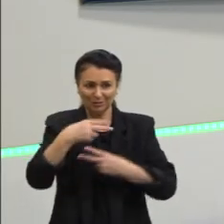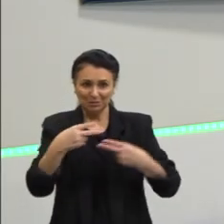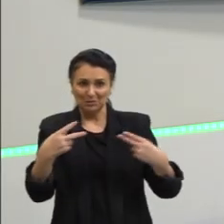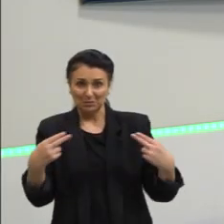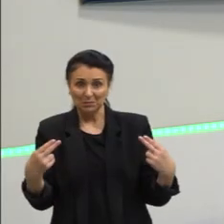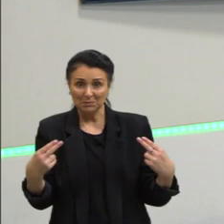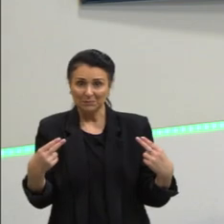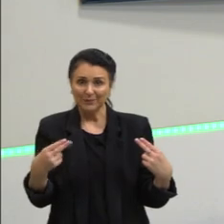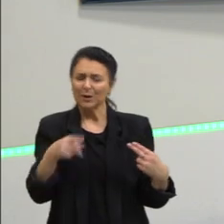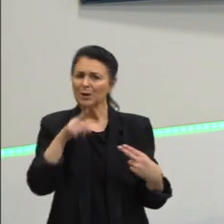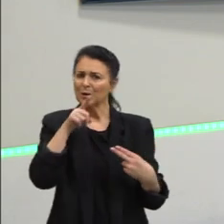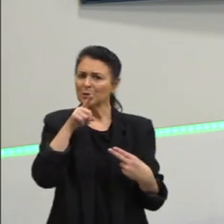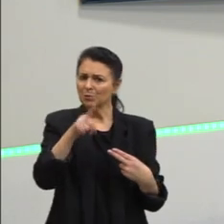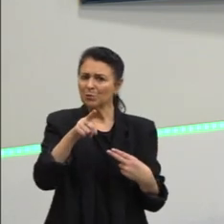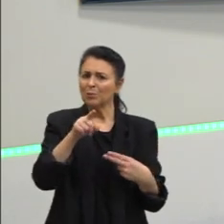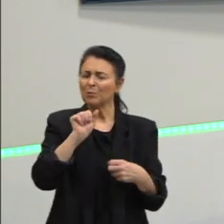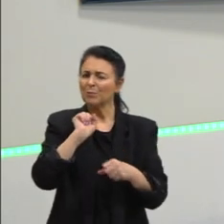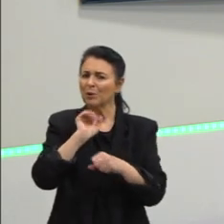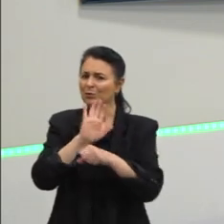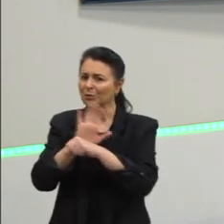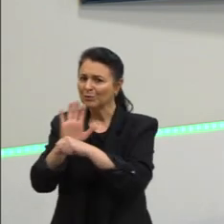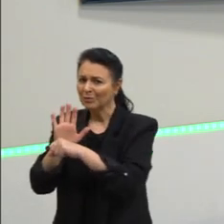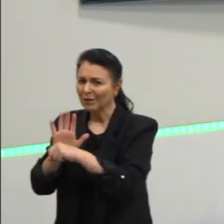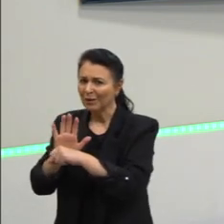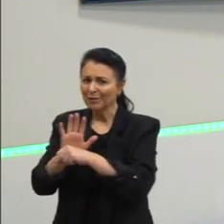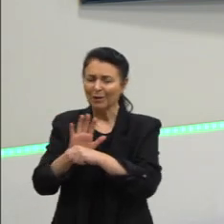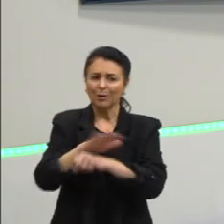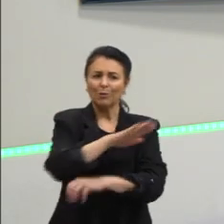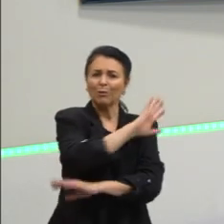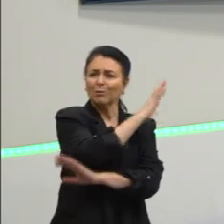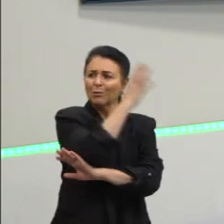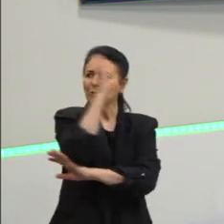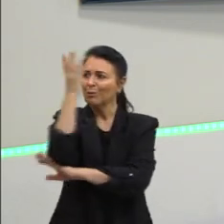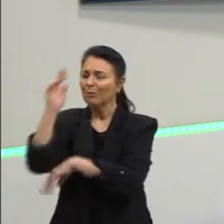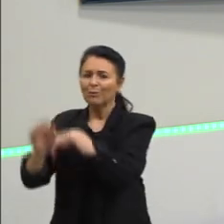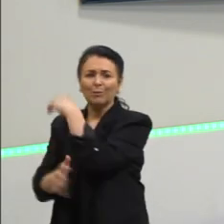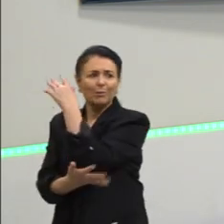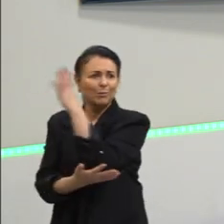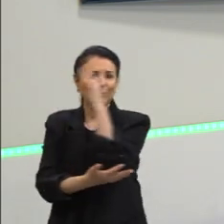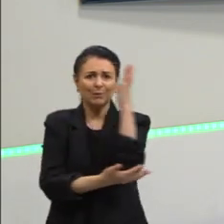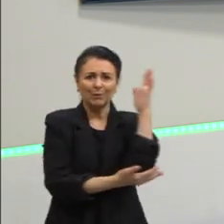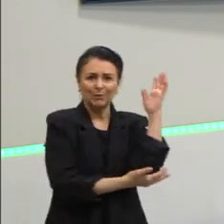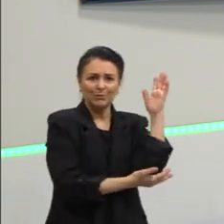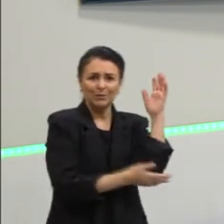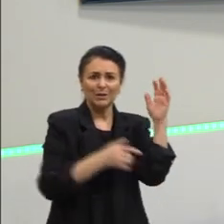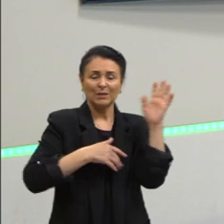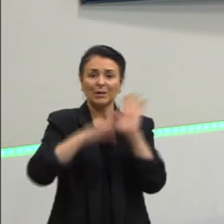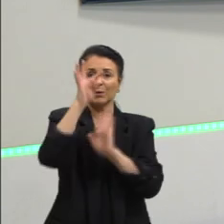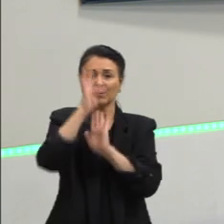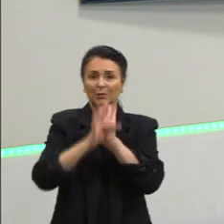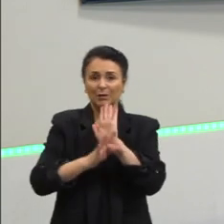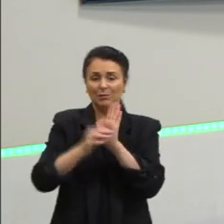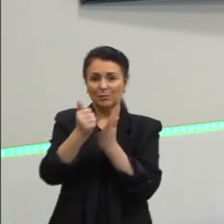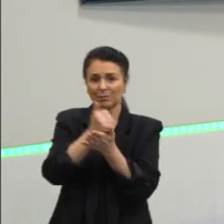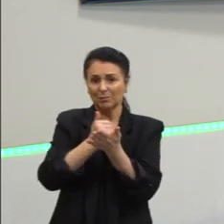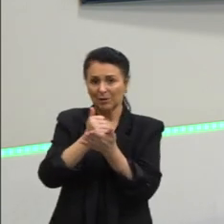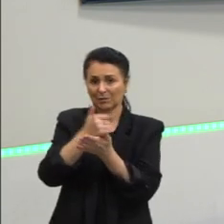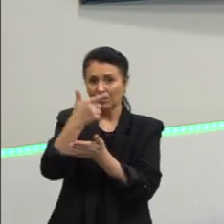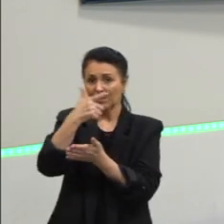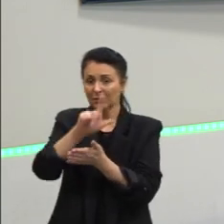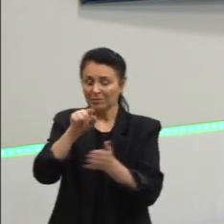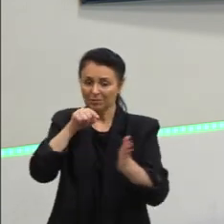podrá contribuir con el medio ambiente este es nuestro texto base tenemos un